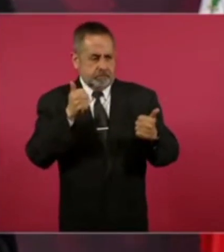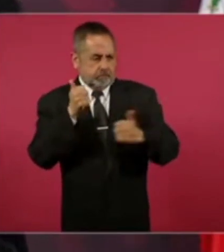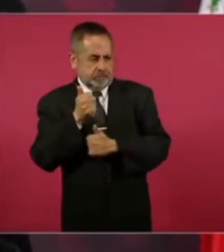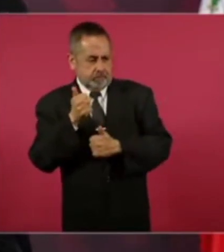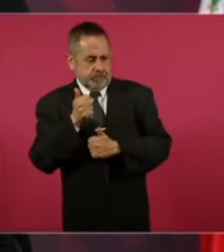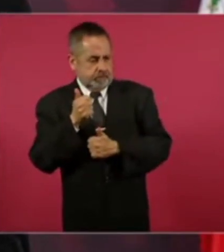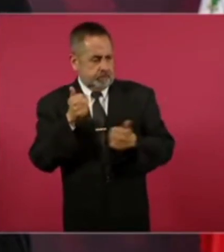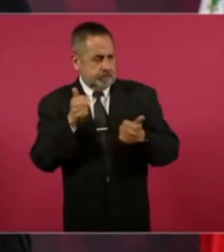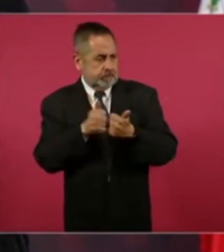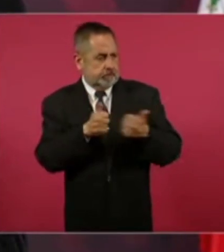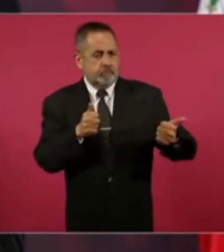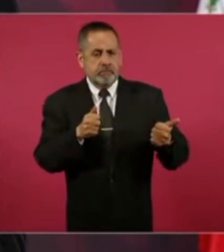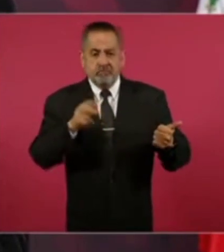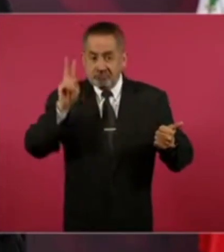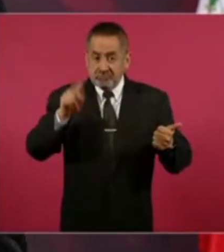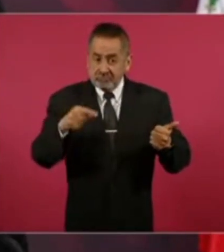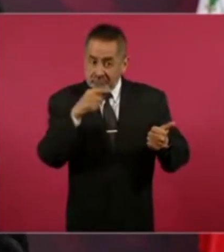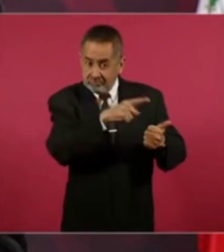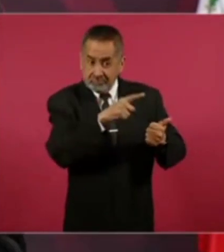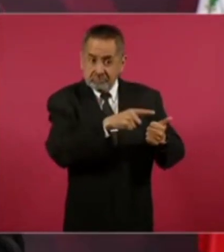autónomo del pueblo,